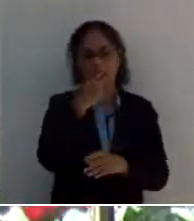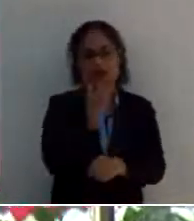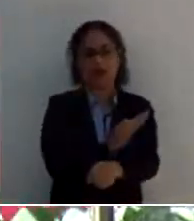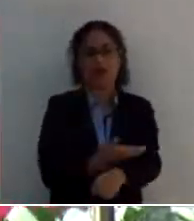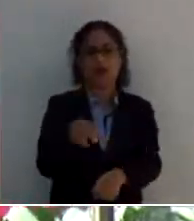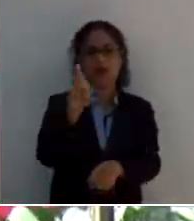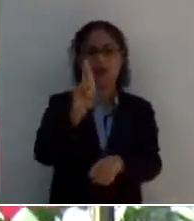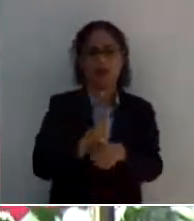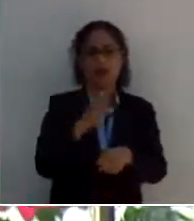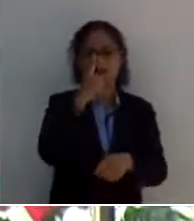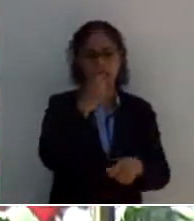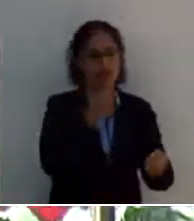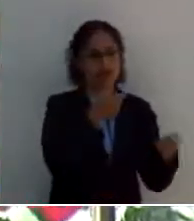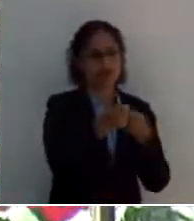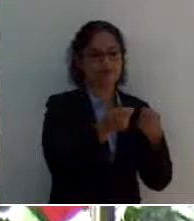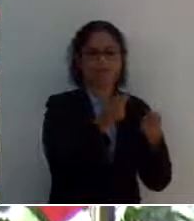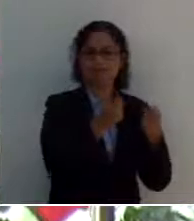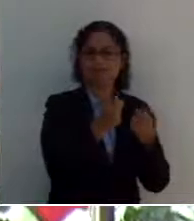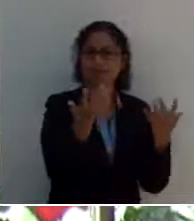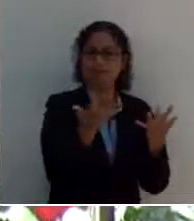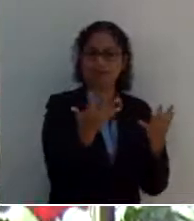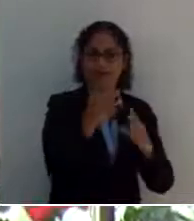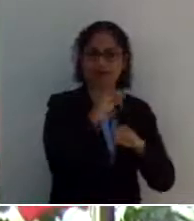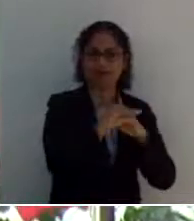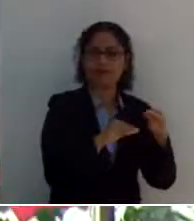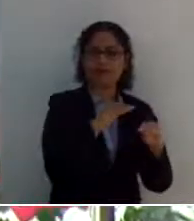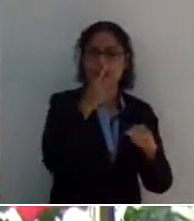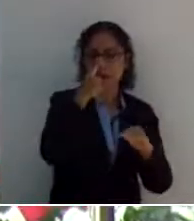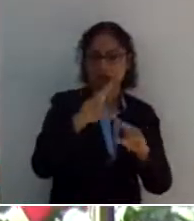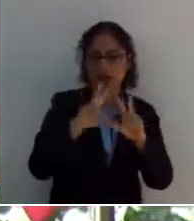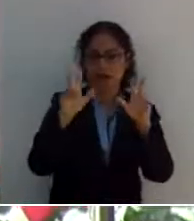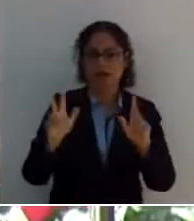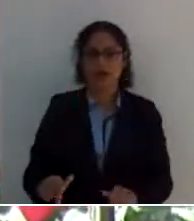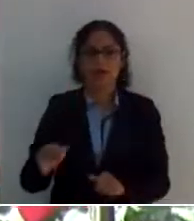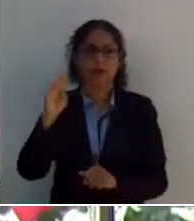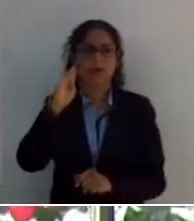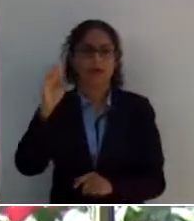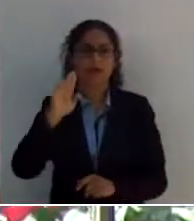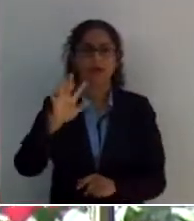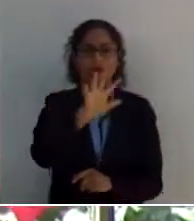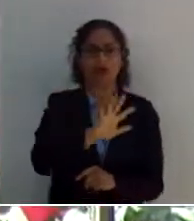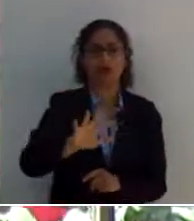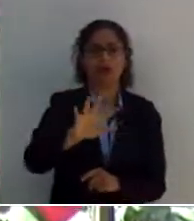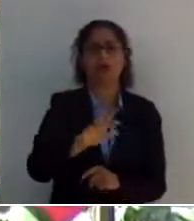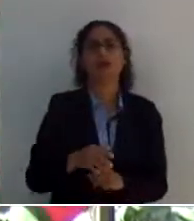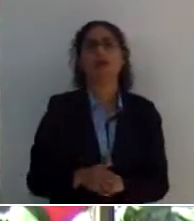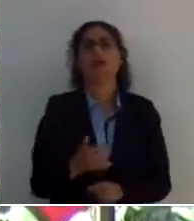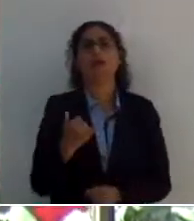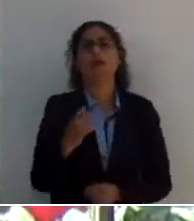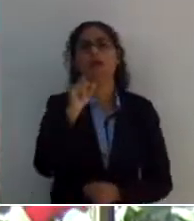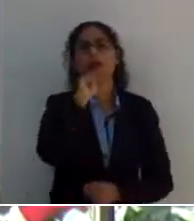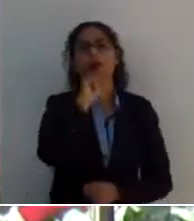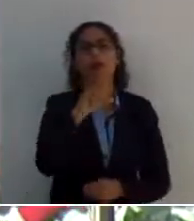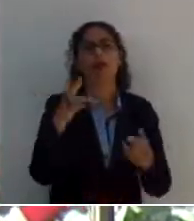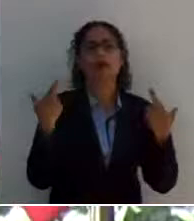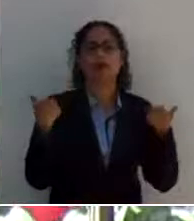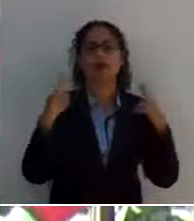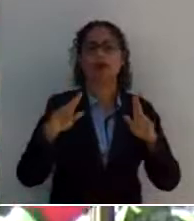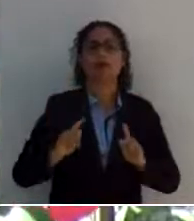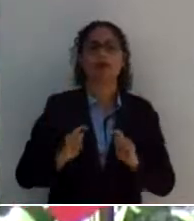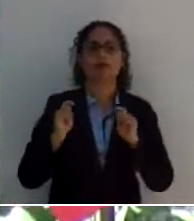coordinación para la construcción de la paz en Michoacán, así como a los